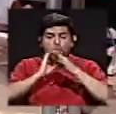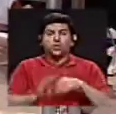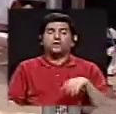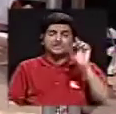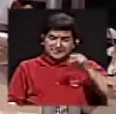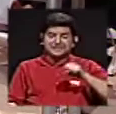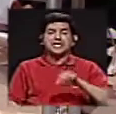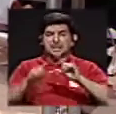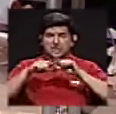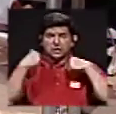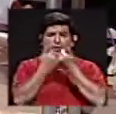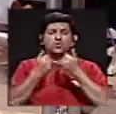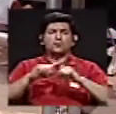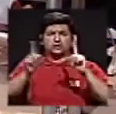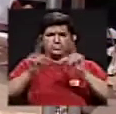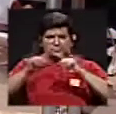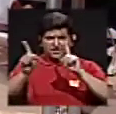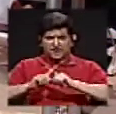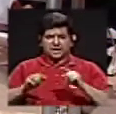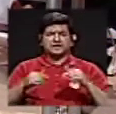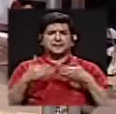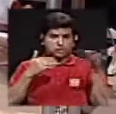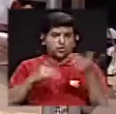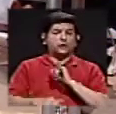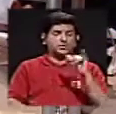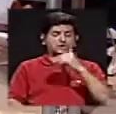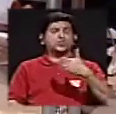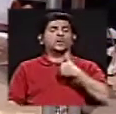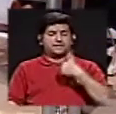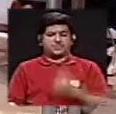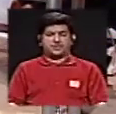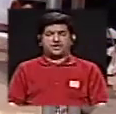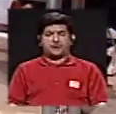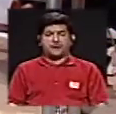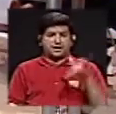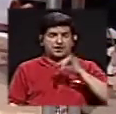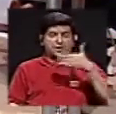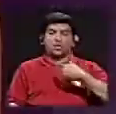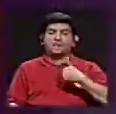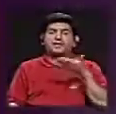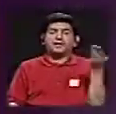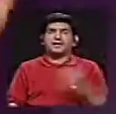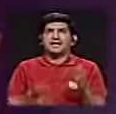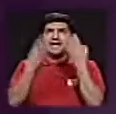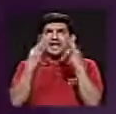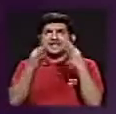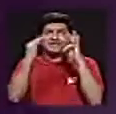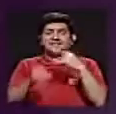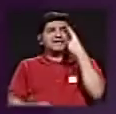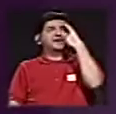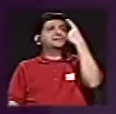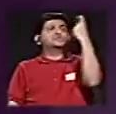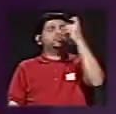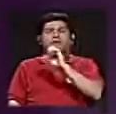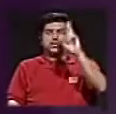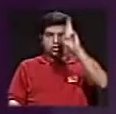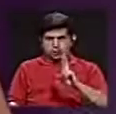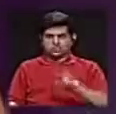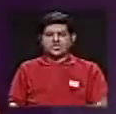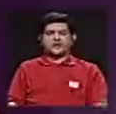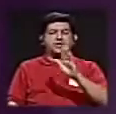diversas diversas pero con muchas cosas en común que lo común que tenemos es lo que queremos para el sueño que tenemos para costa rica